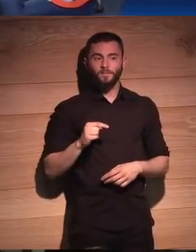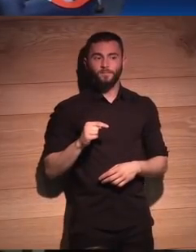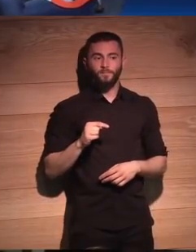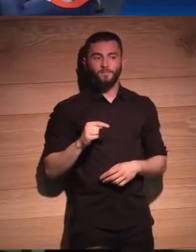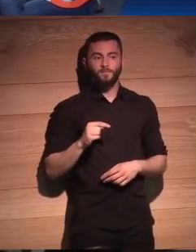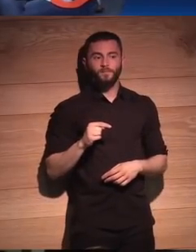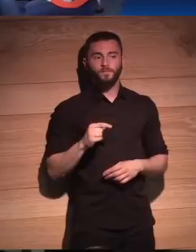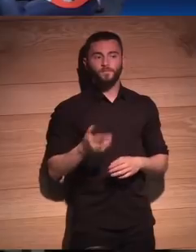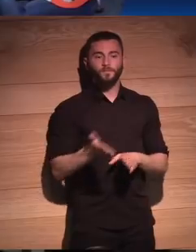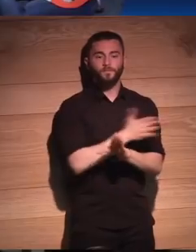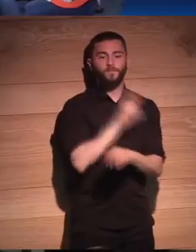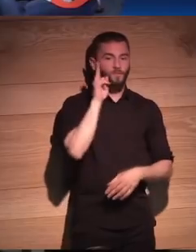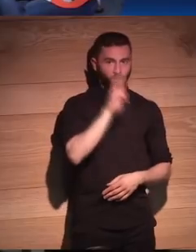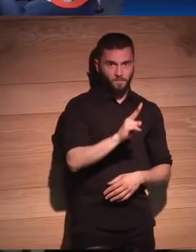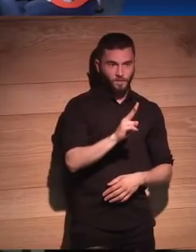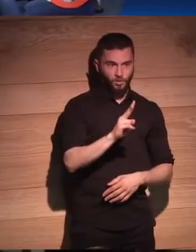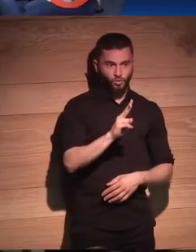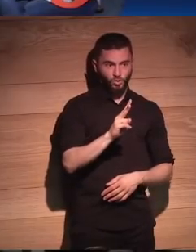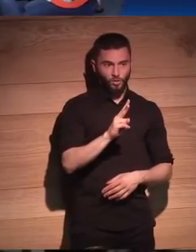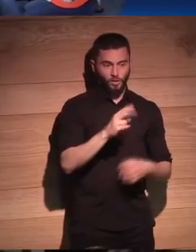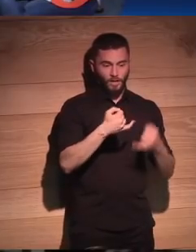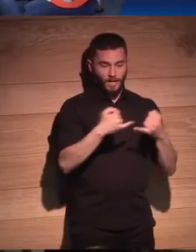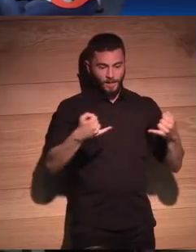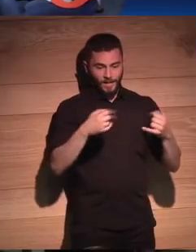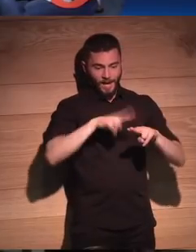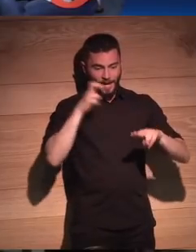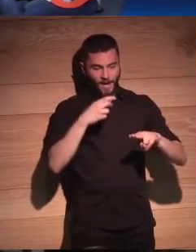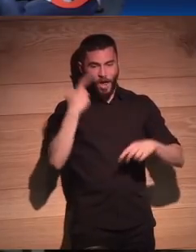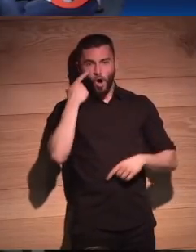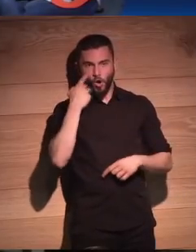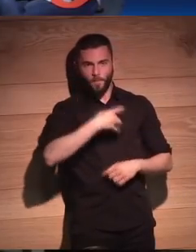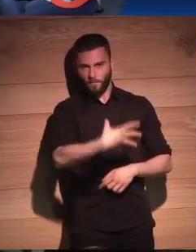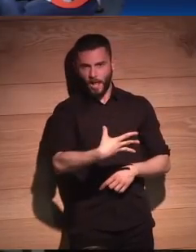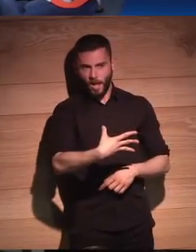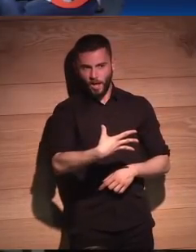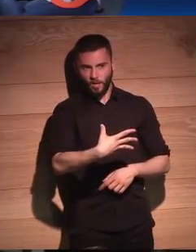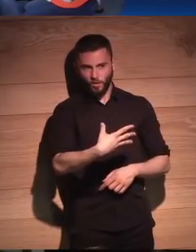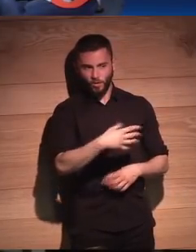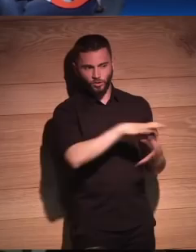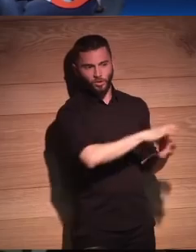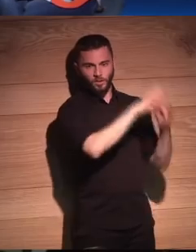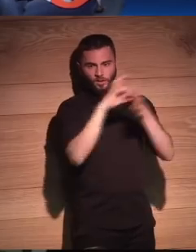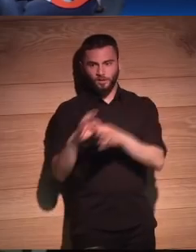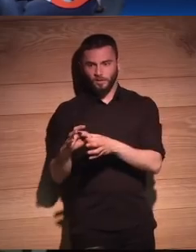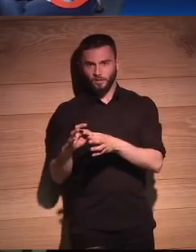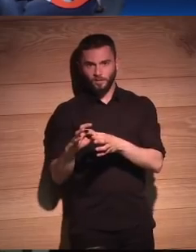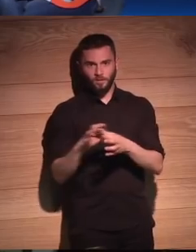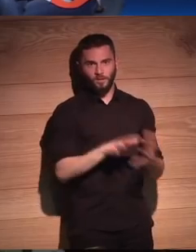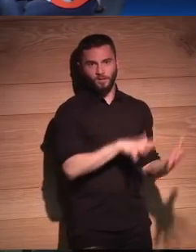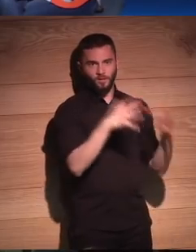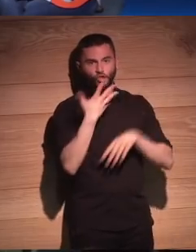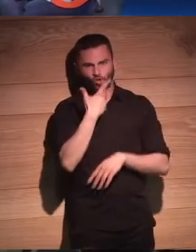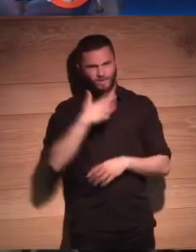y que lo han visto y saben que es la línea negra con el ojo blanco. Es decir, eso sale de ahí y está clarísimo que lo conocen y han hecho la transposición